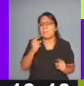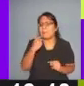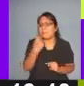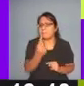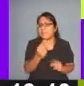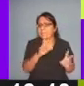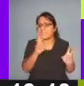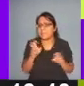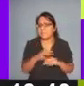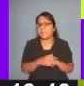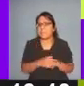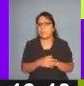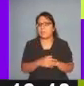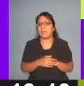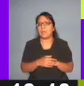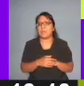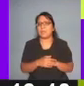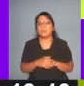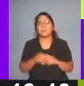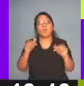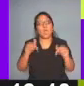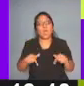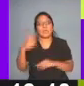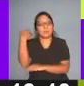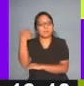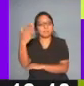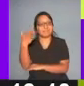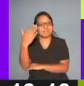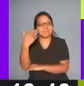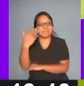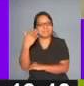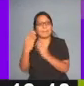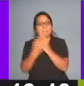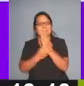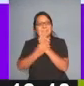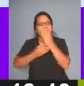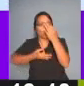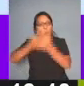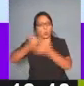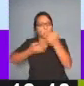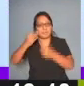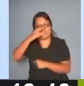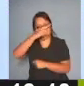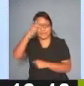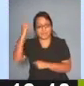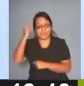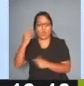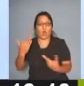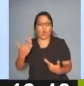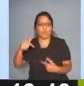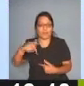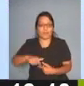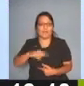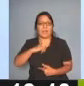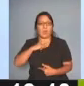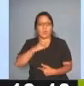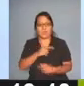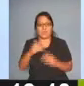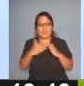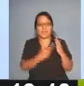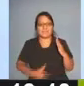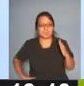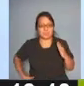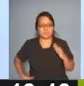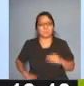legislación vigente? Ahí está la conferencia de prensa que está dando el ministro de Justicia de Nación, obvio acá en Jujuy, en Casa de Gobierno,